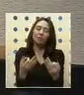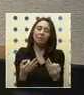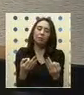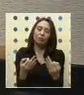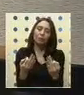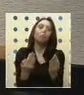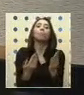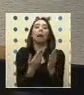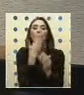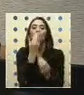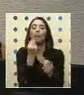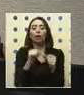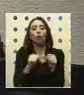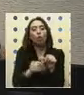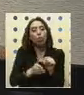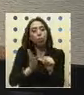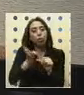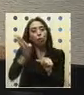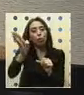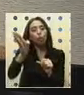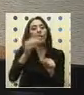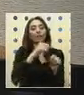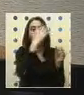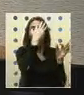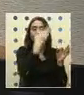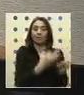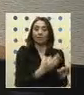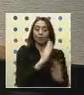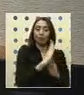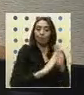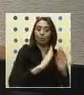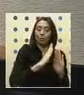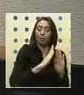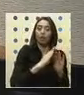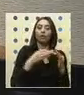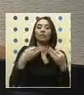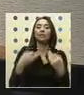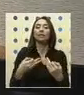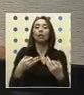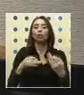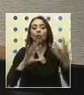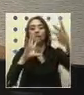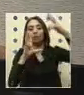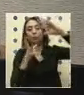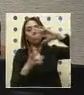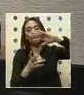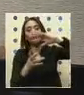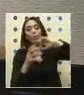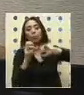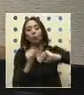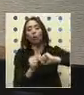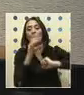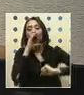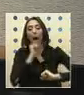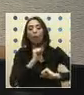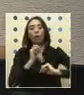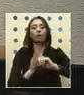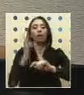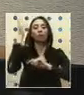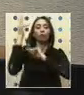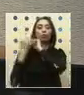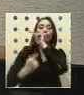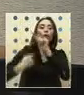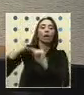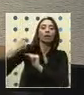mejoras duraderas y para que mediante estas medidas quede asegurada la capacidad del planeta de sostener a las generaciones futuras.